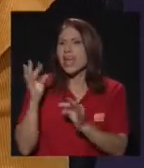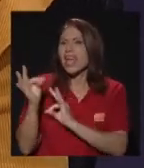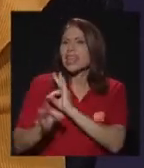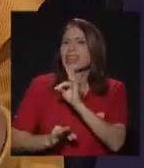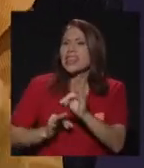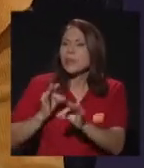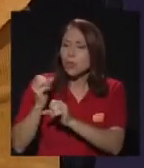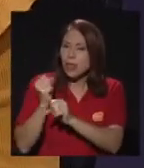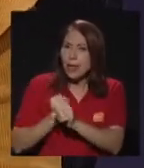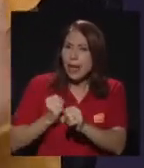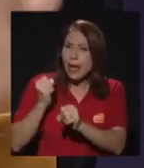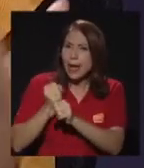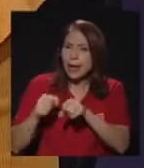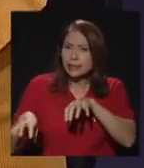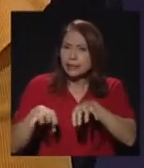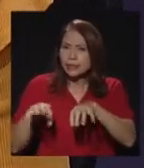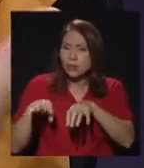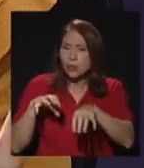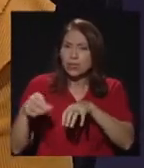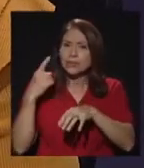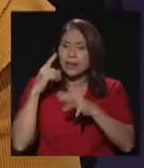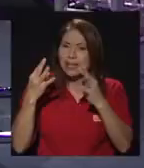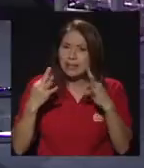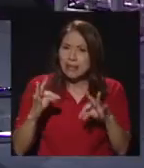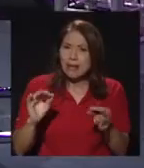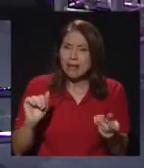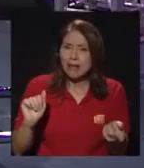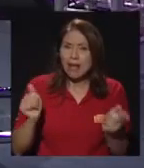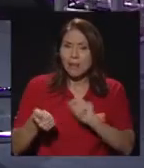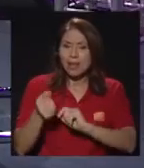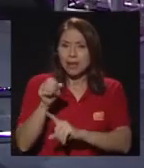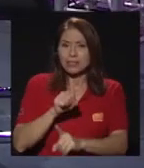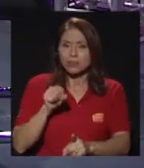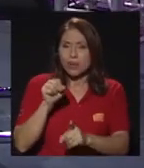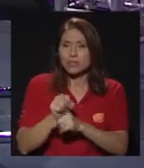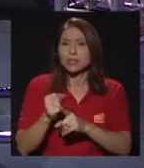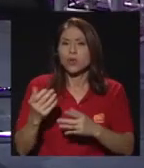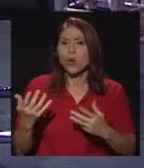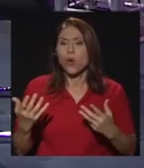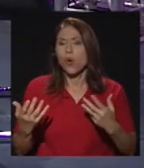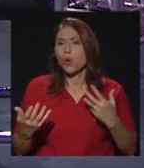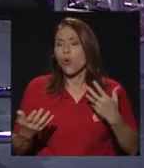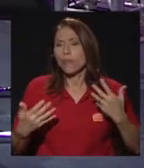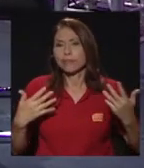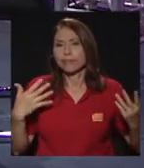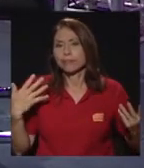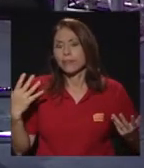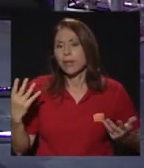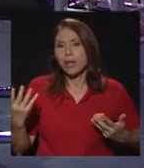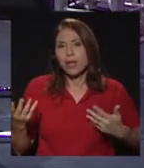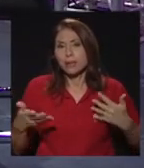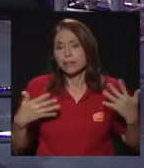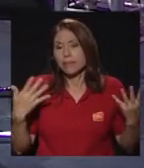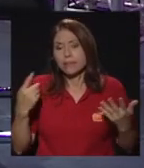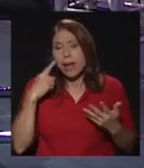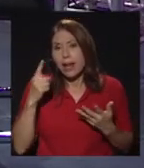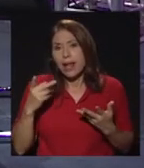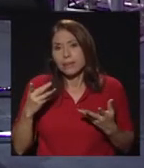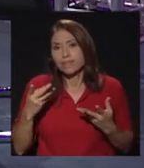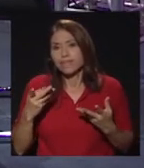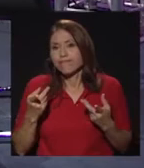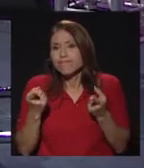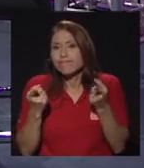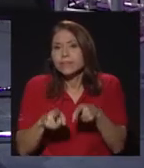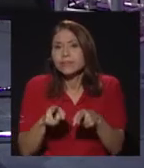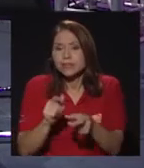ustedes, digamos, para tratar de cambiar la situación o para, ¿verdad?, generar algún cambio